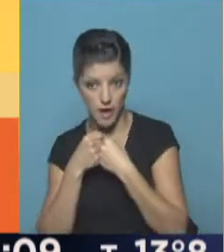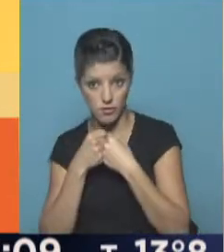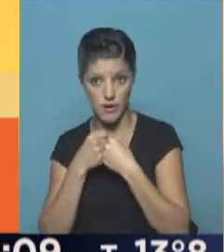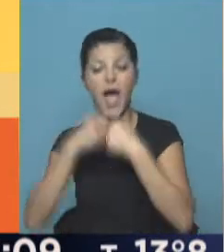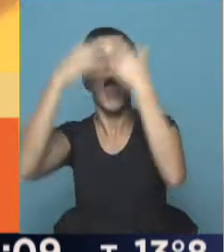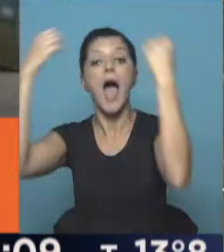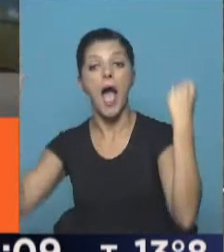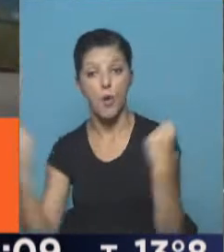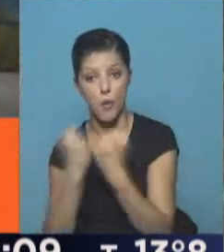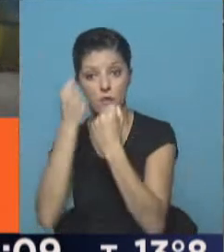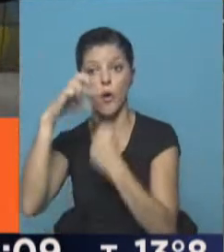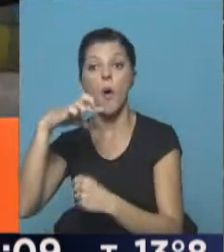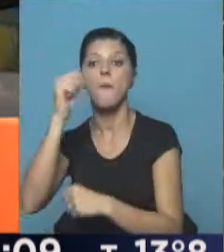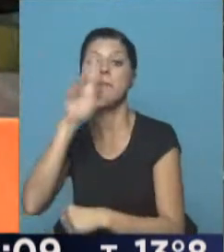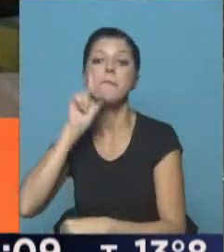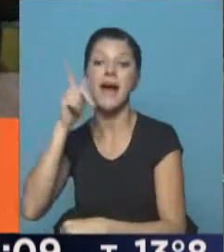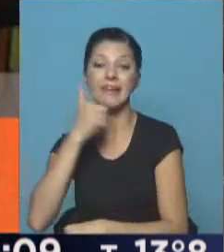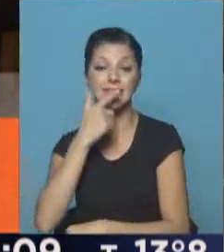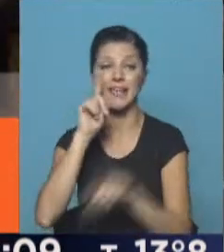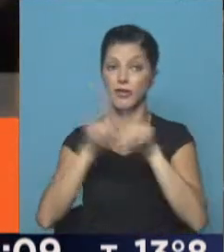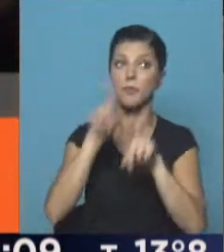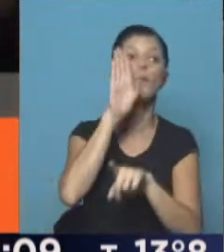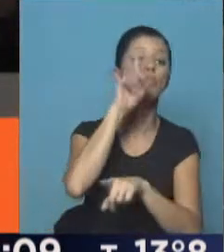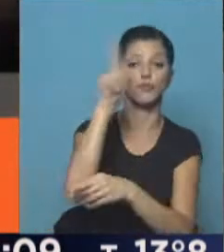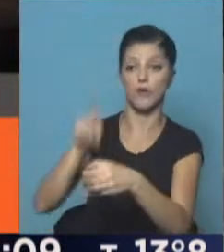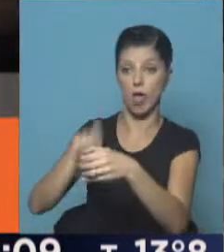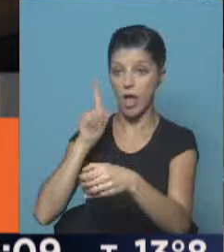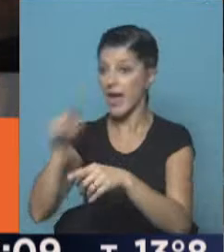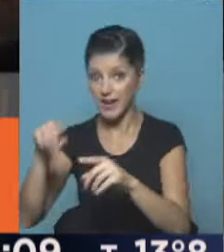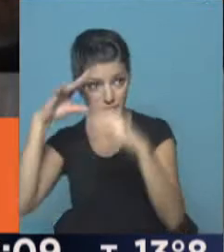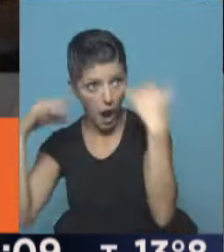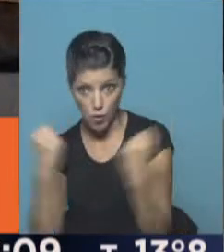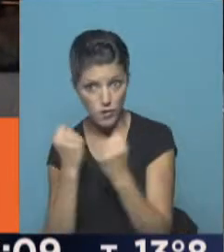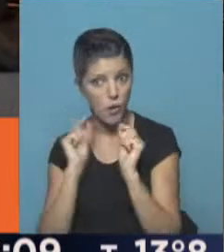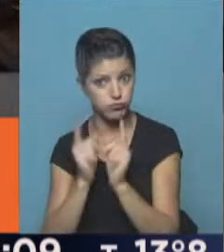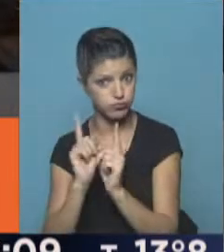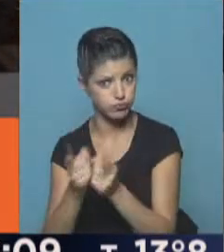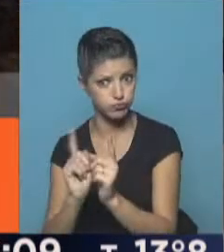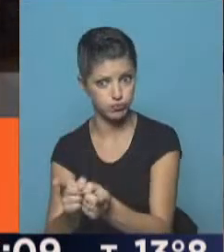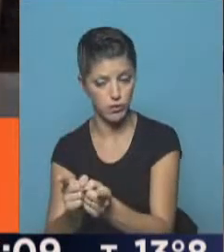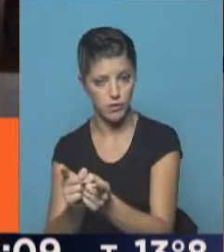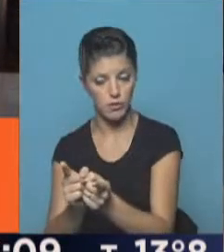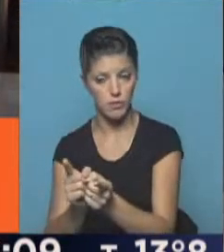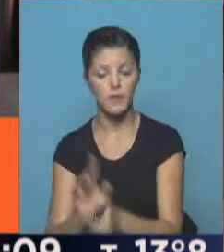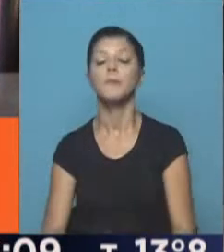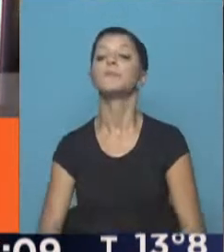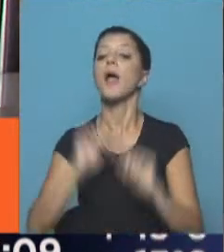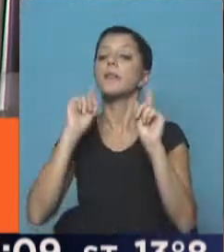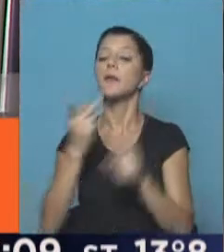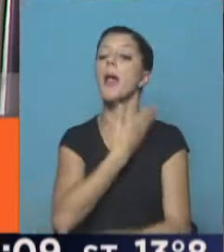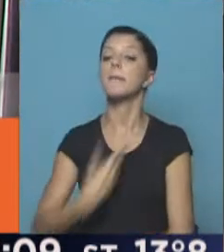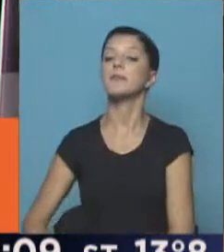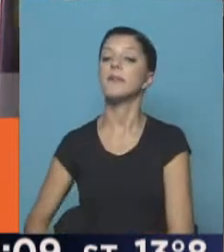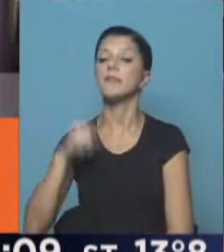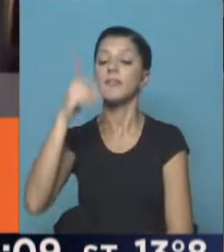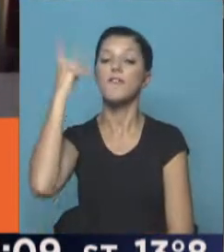París, del que Estados Unidos se ha ido, va a seguir. No solo eso, Macron acaba de llamar a una cumbre en diciembre